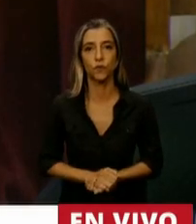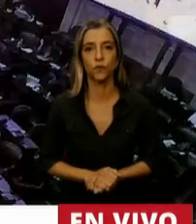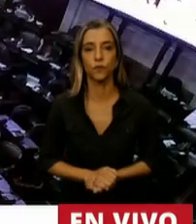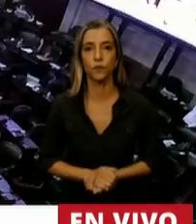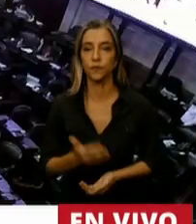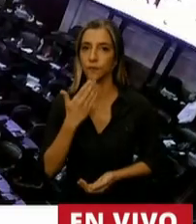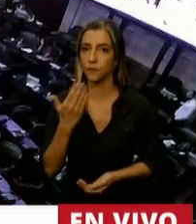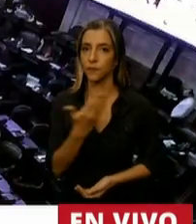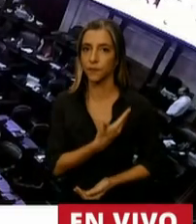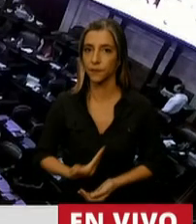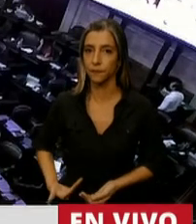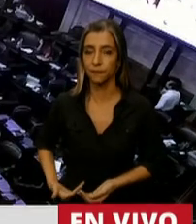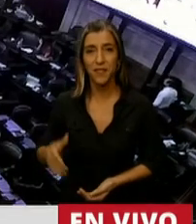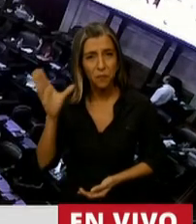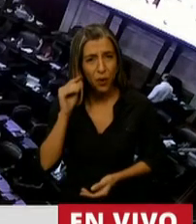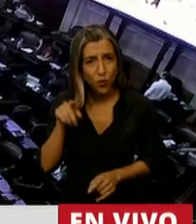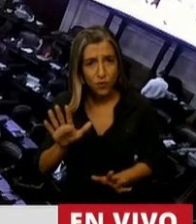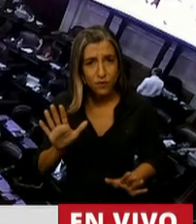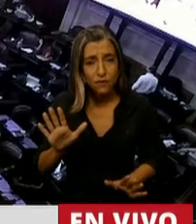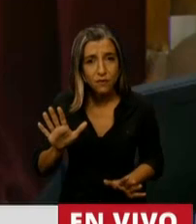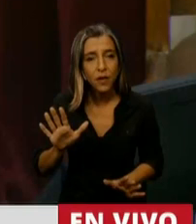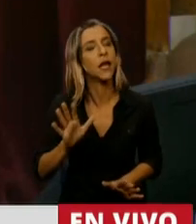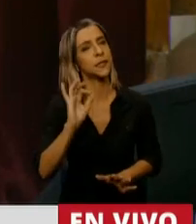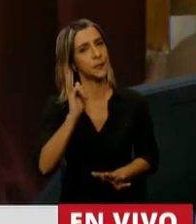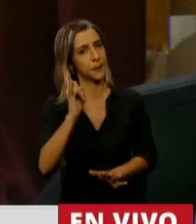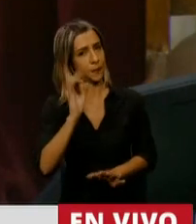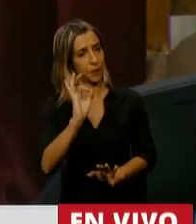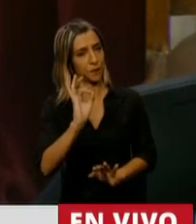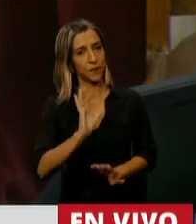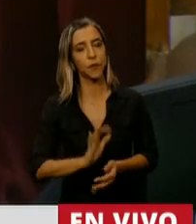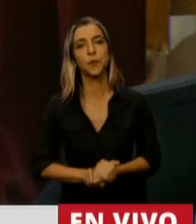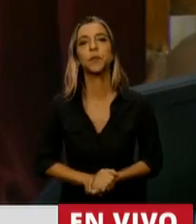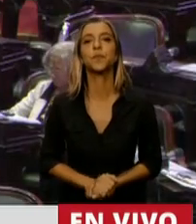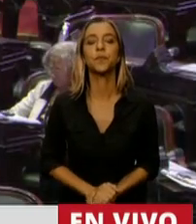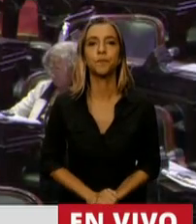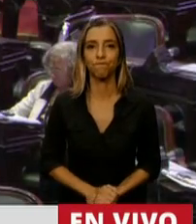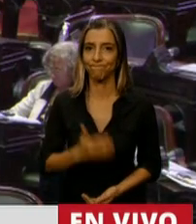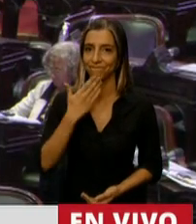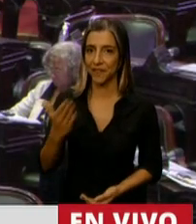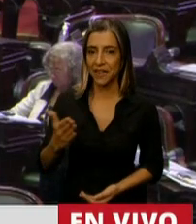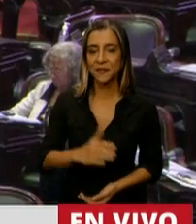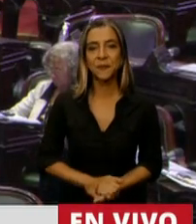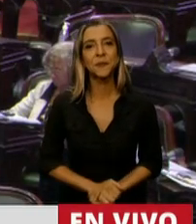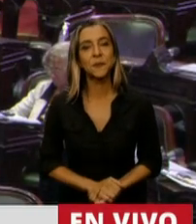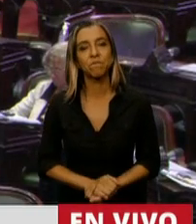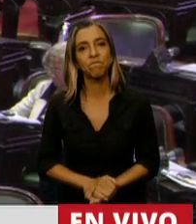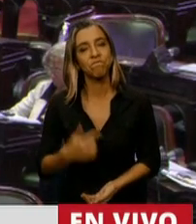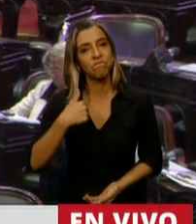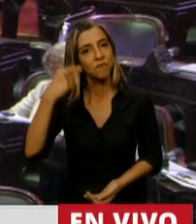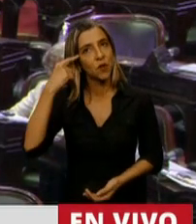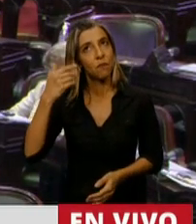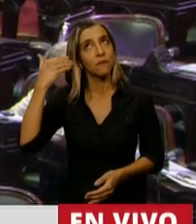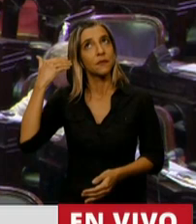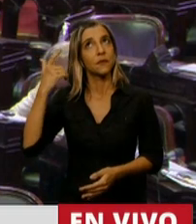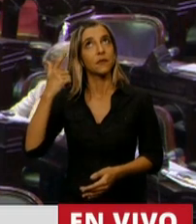Gracias, presidente. ¿Se escucha ahí? Perfecto, Leonardo. Gracias. Iba a decir algunas cosas, pero me parece